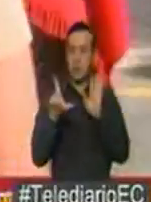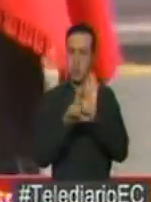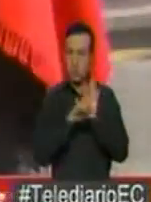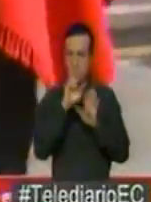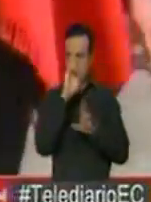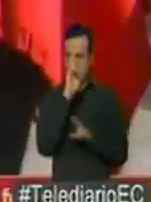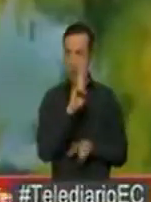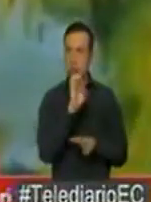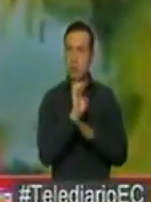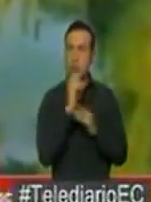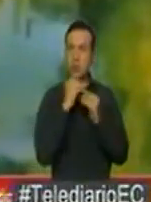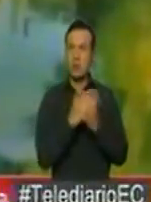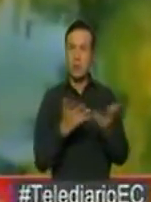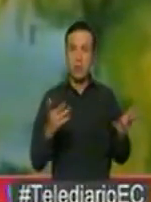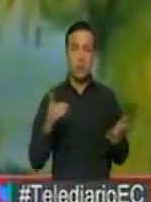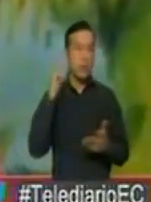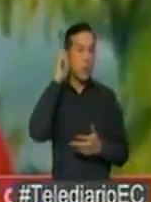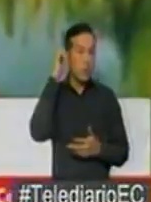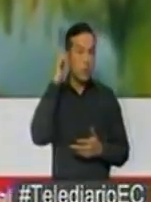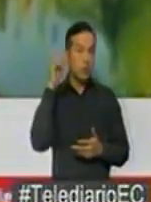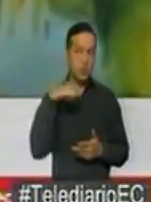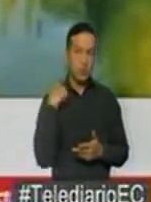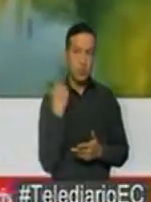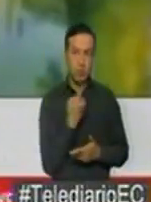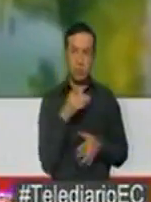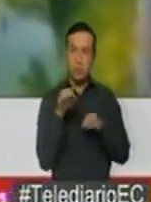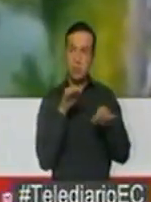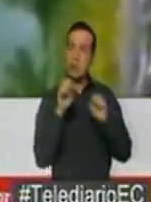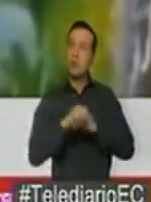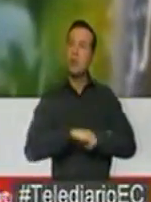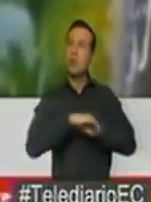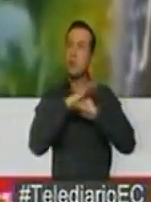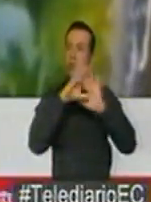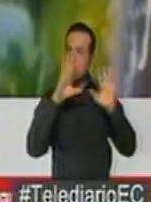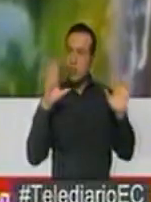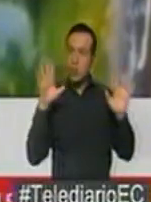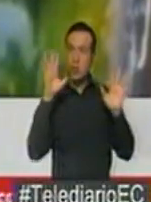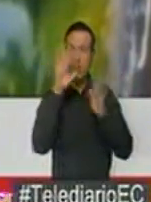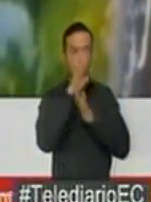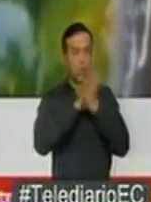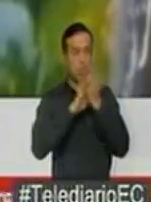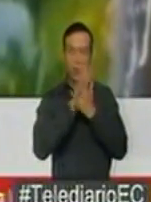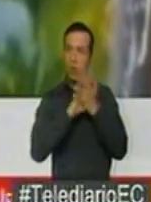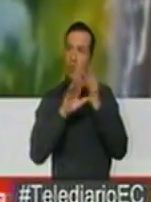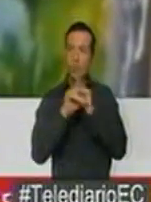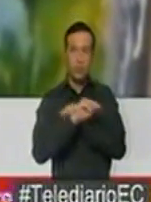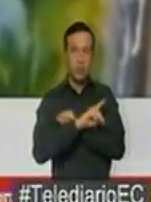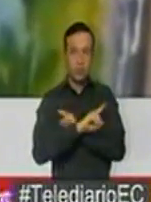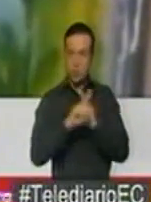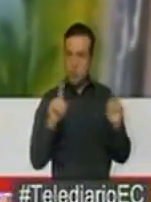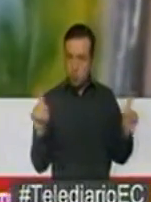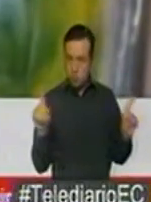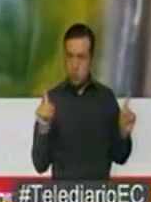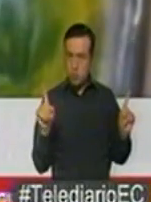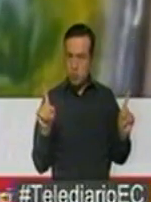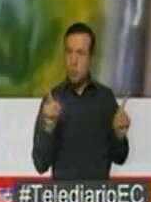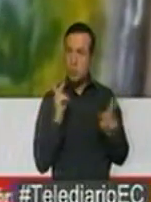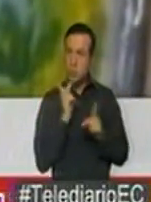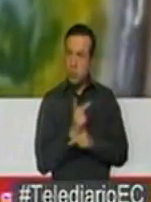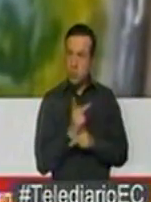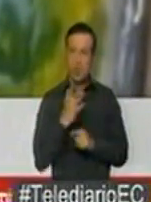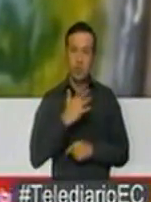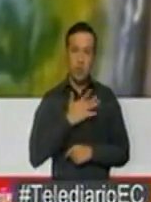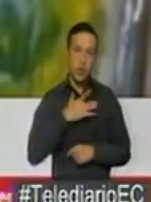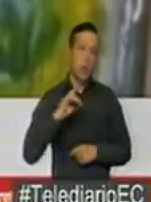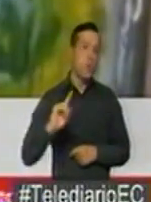del país. Los dirigentes debemos hablar claro para no crear confusiones por ninguna de nuestras declaraciones. Yo lo